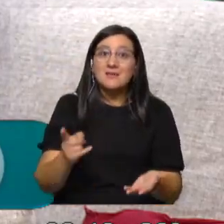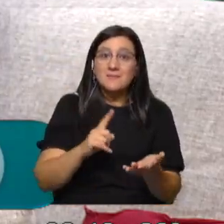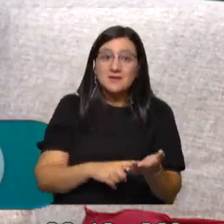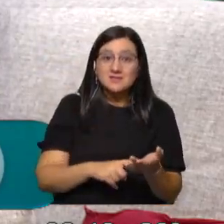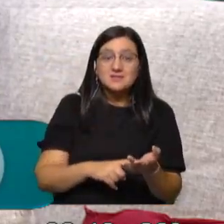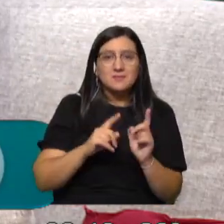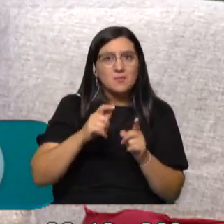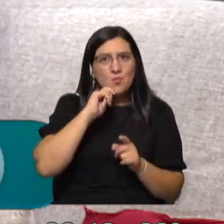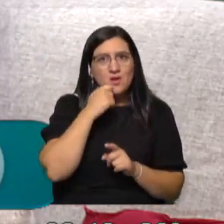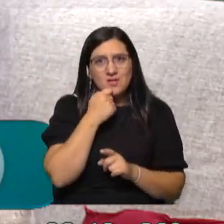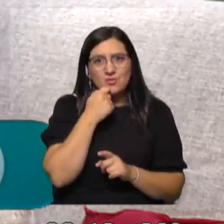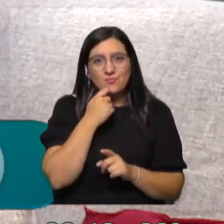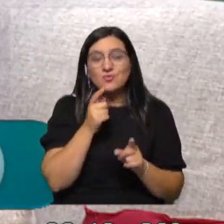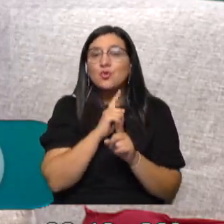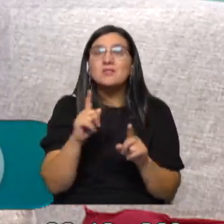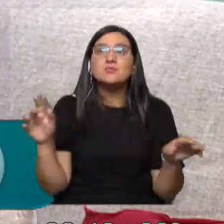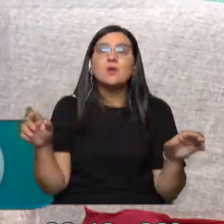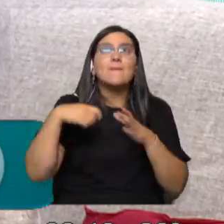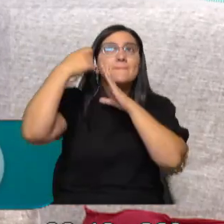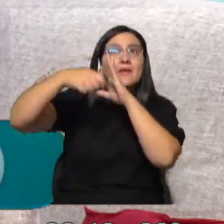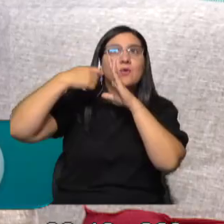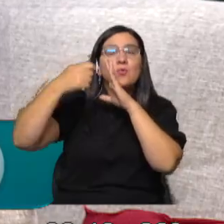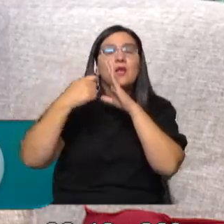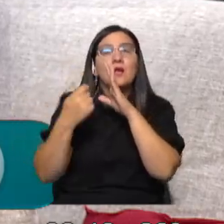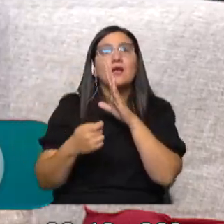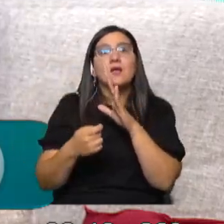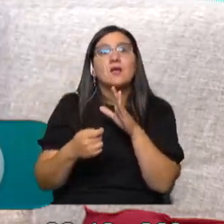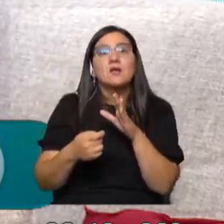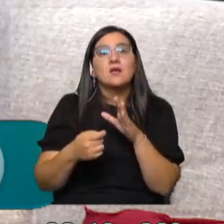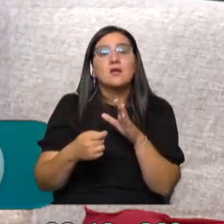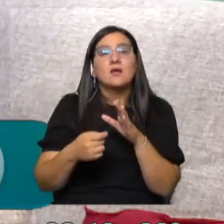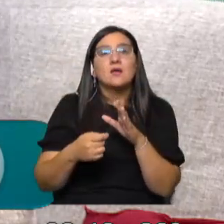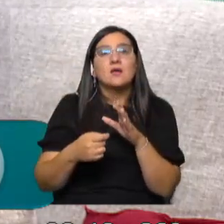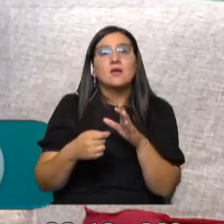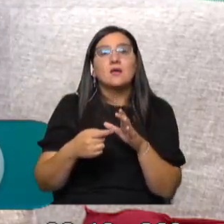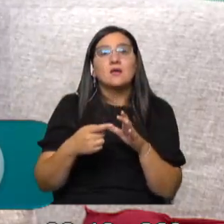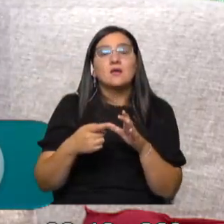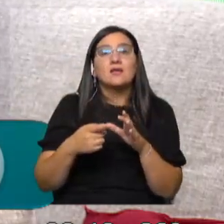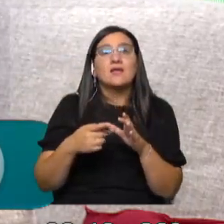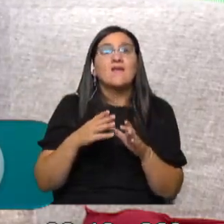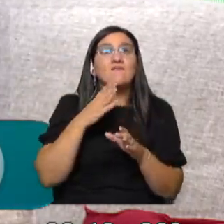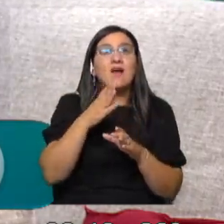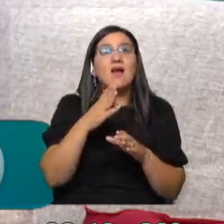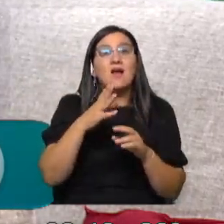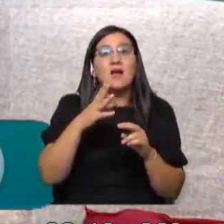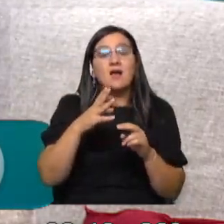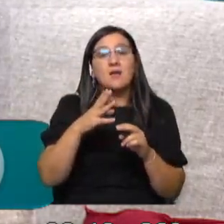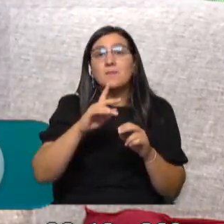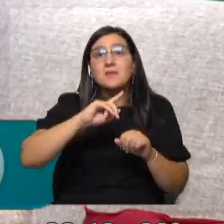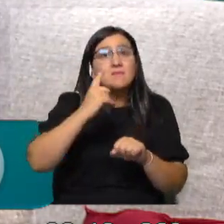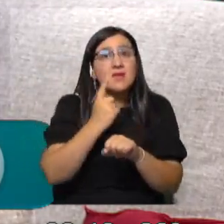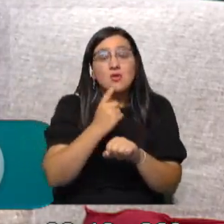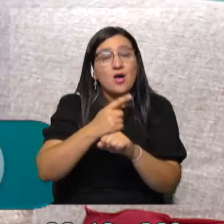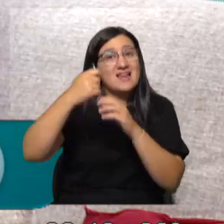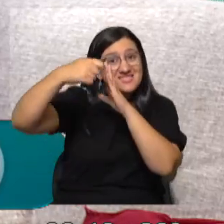algo muy lindo que es, no es una película que se va a ir a una plataforma, sino que seguimos con la vieja usanza de que se estrene, primero que todo,